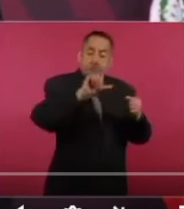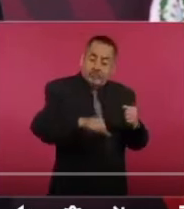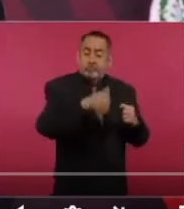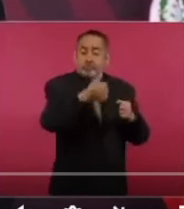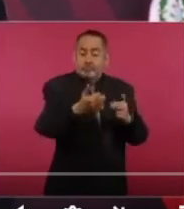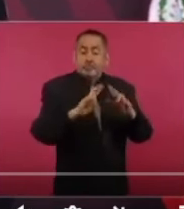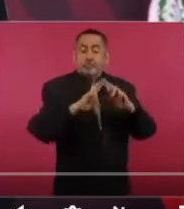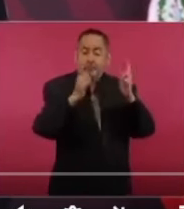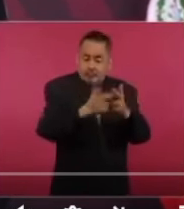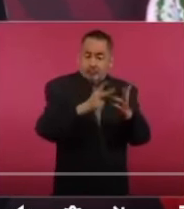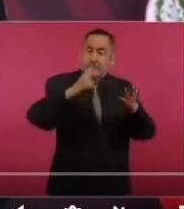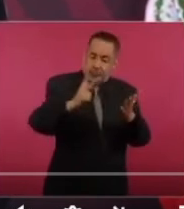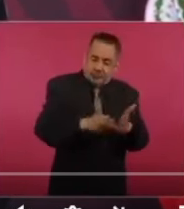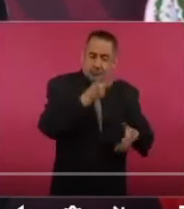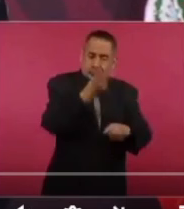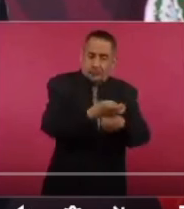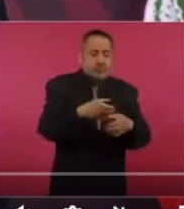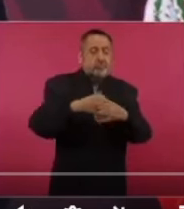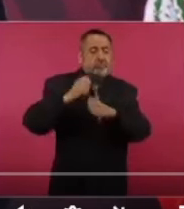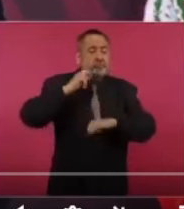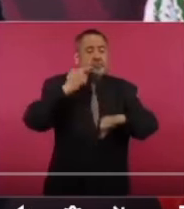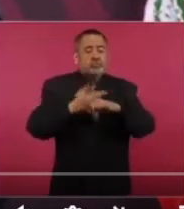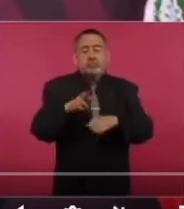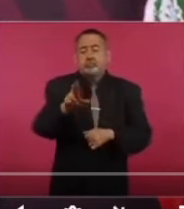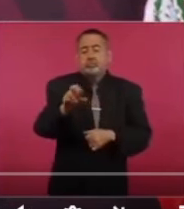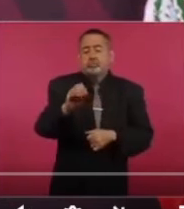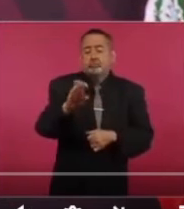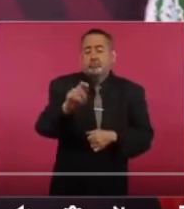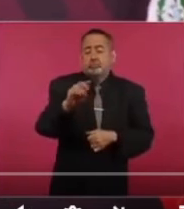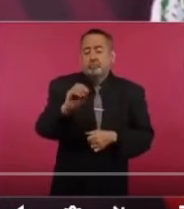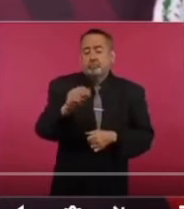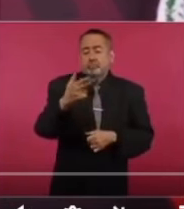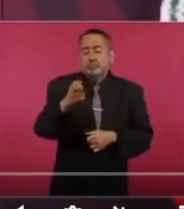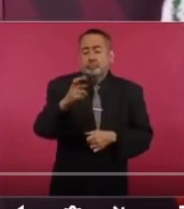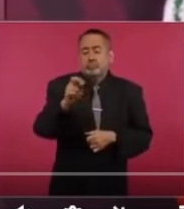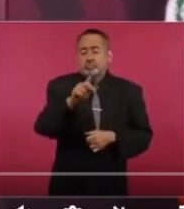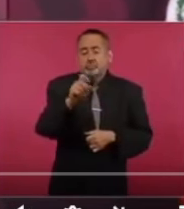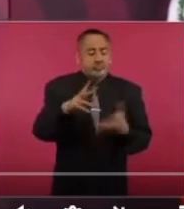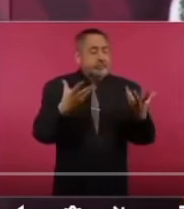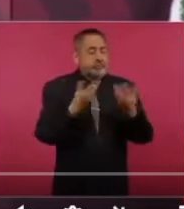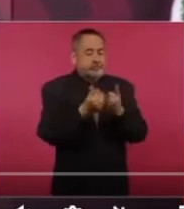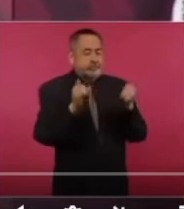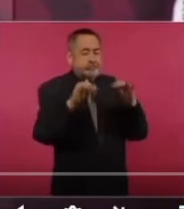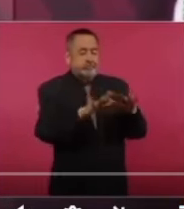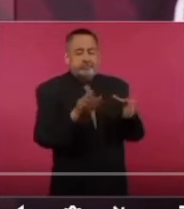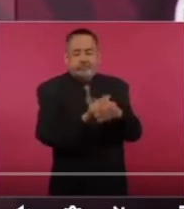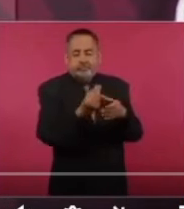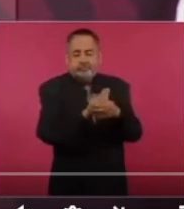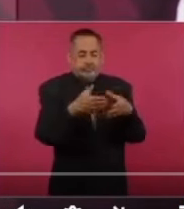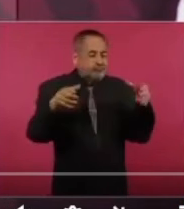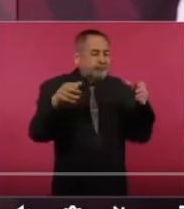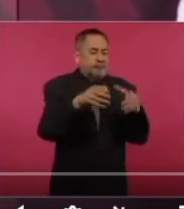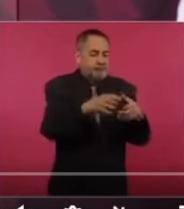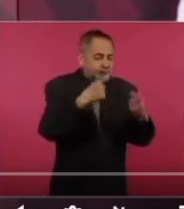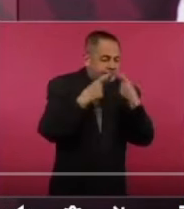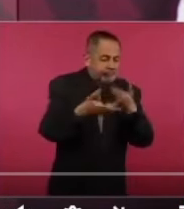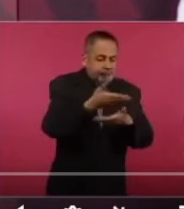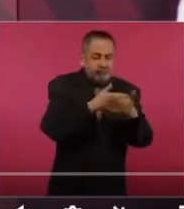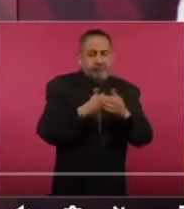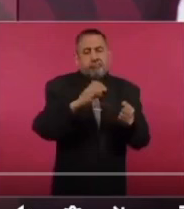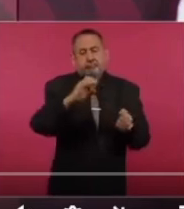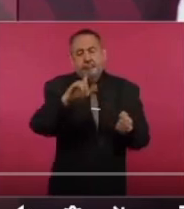organizada por Roberto Hernández en general participaban esos esas reuniones